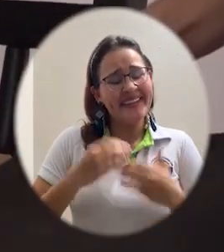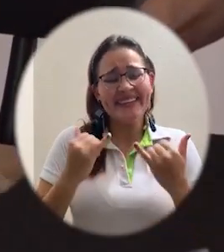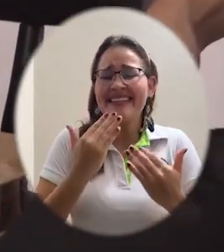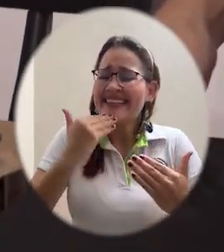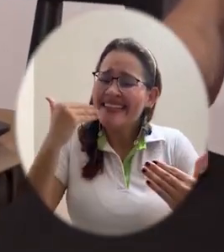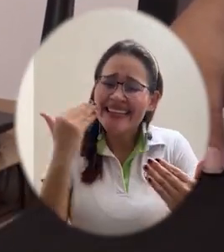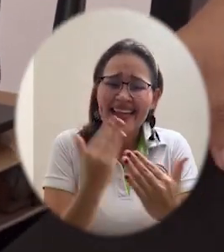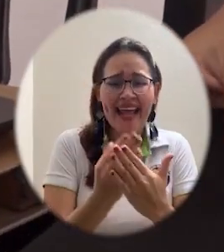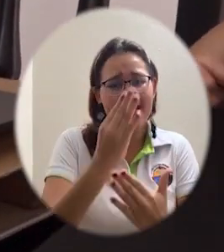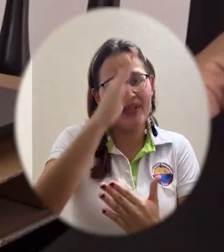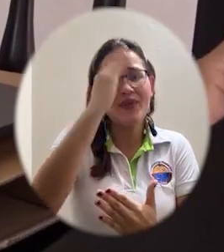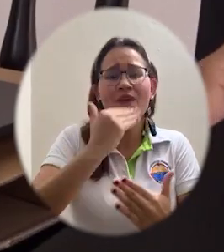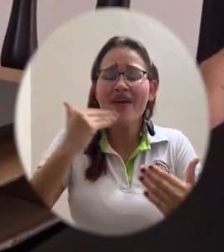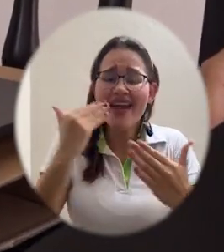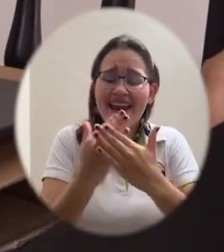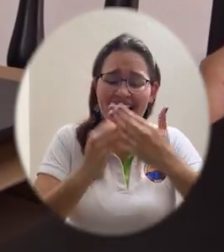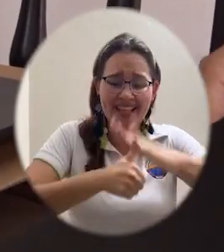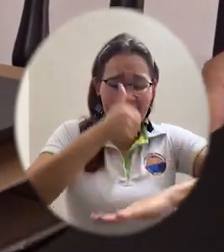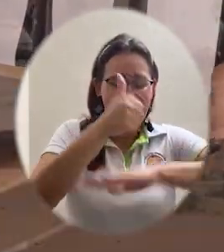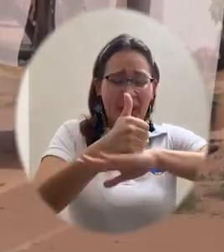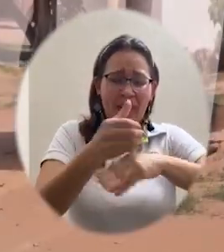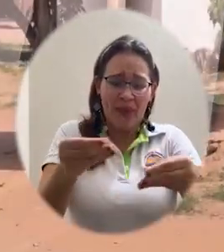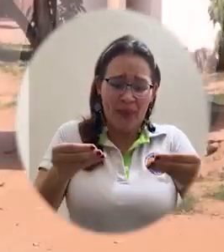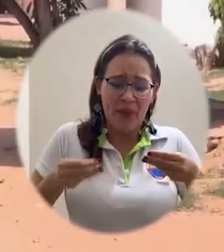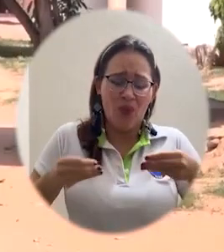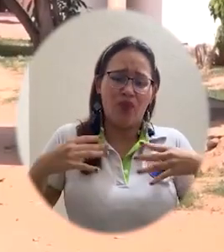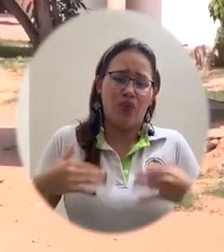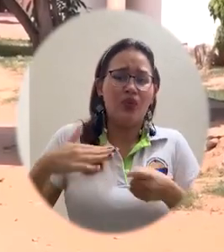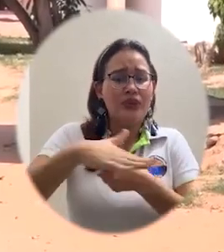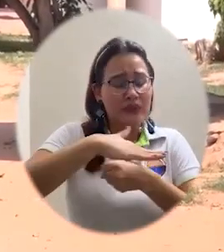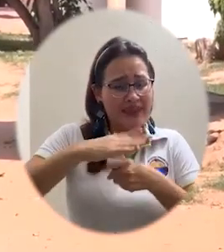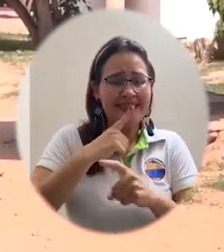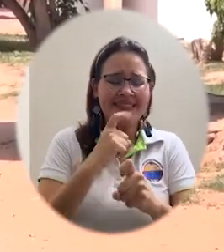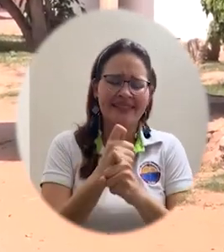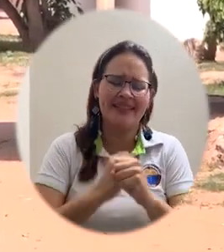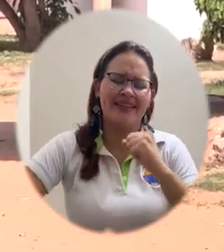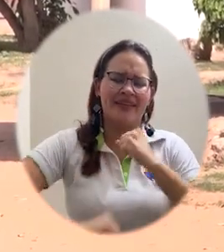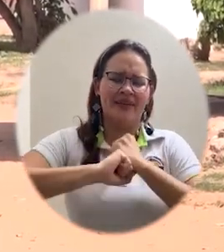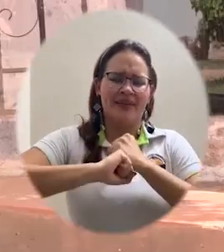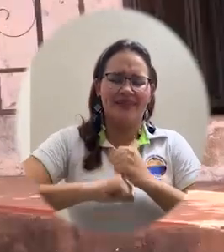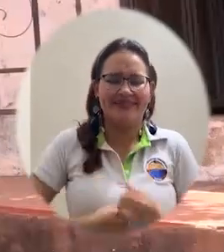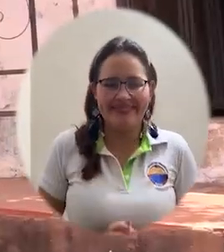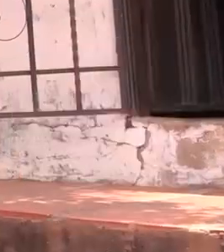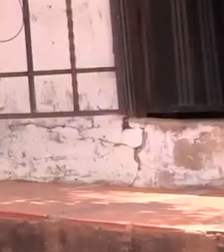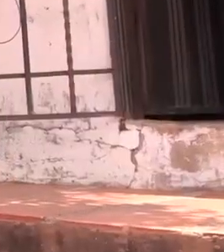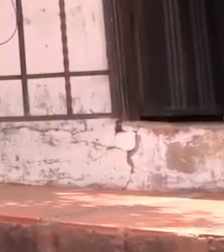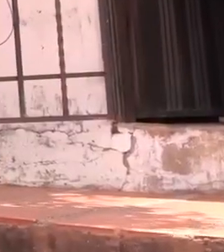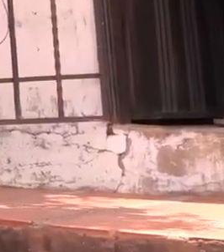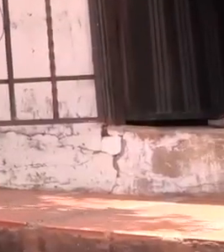rector está ayudándonos en esta situación que ha sido difícil.